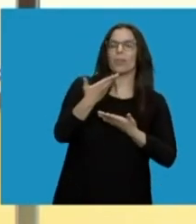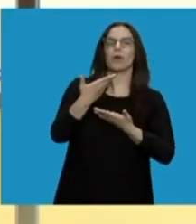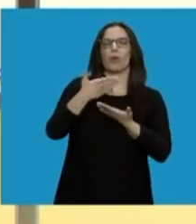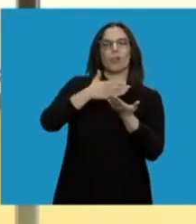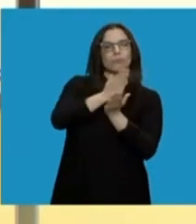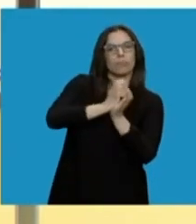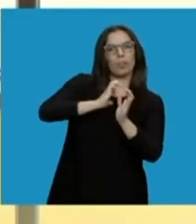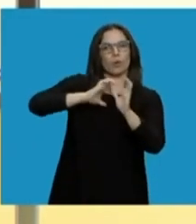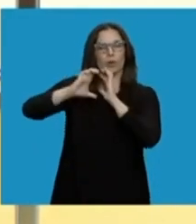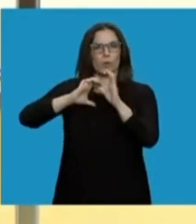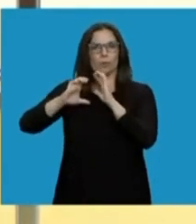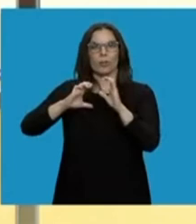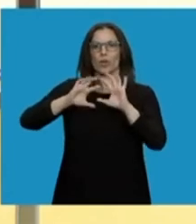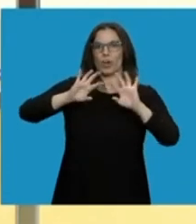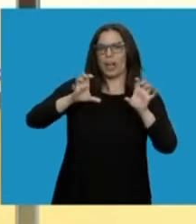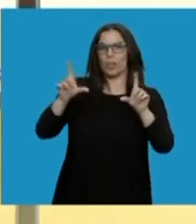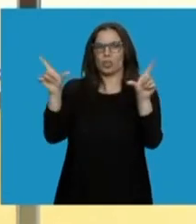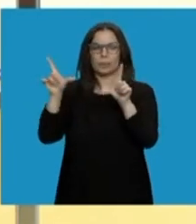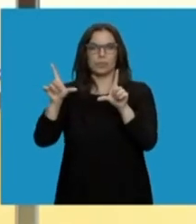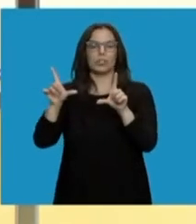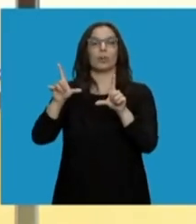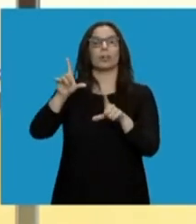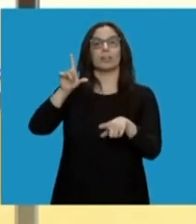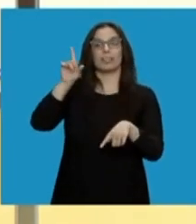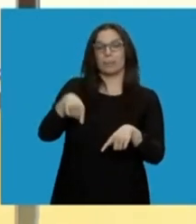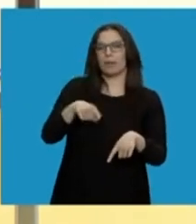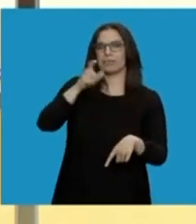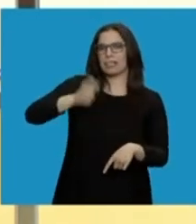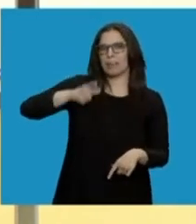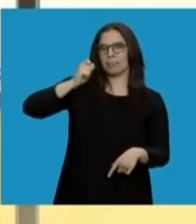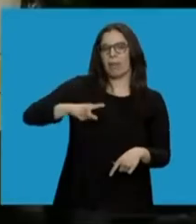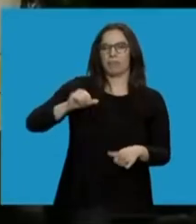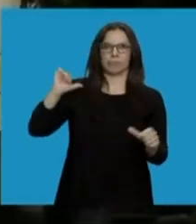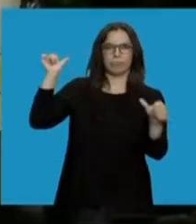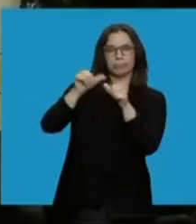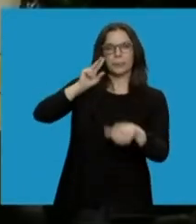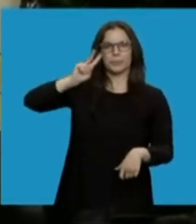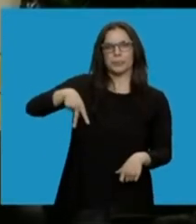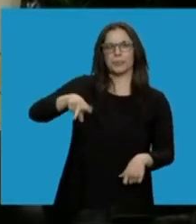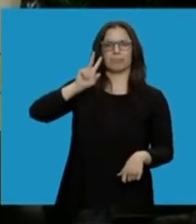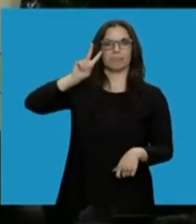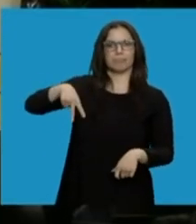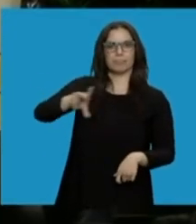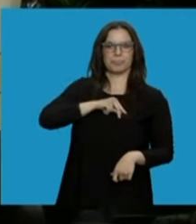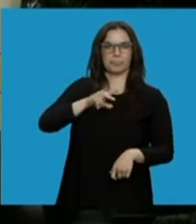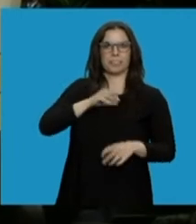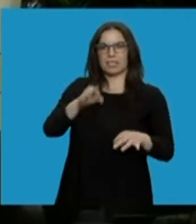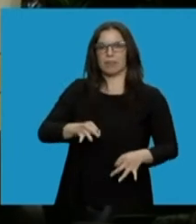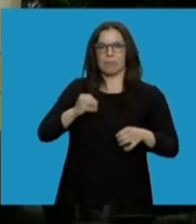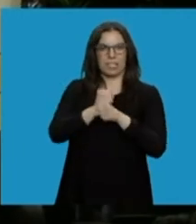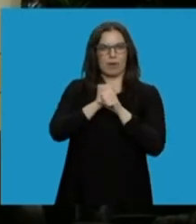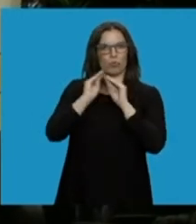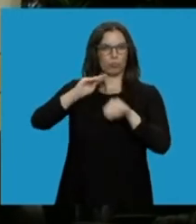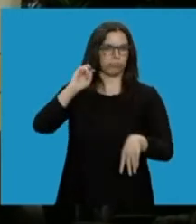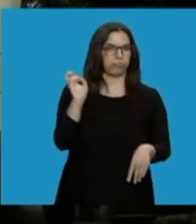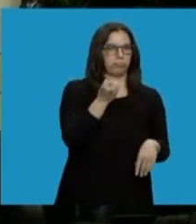medios de comunicación de radio y televisión y por los numerosos reconocimientos recibidos en todas sus ocupaciones. El